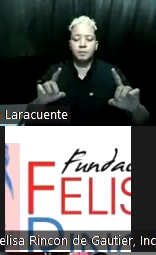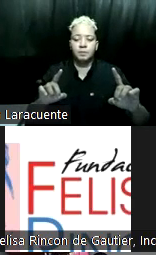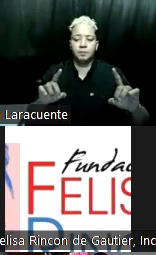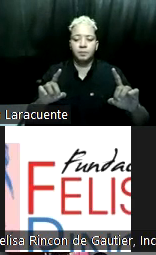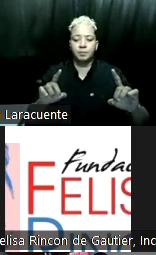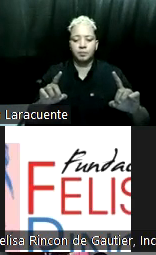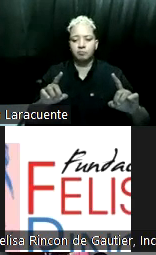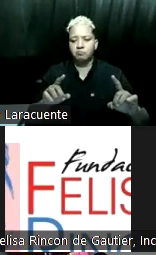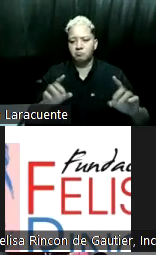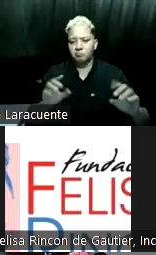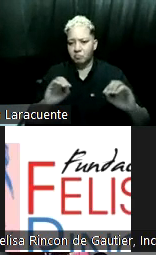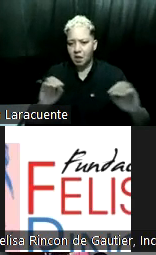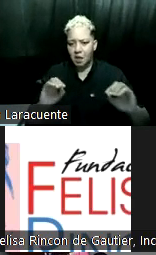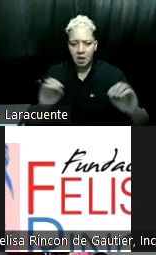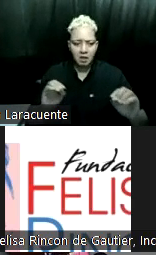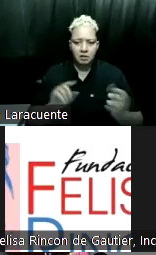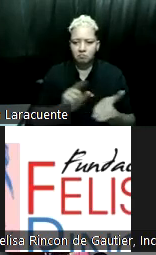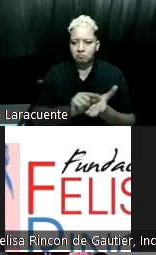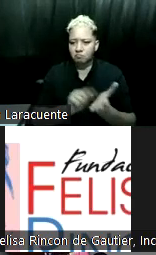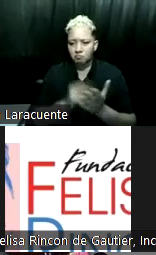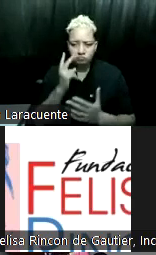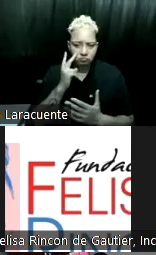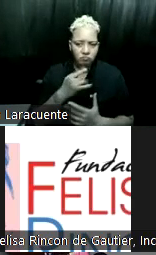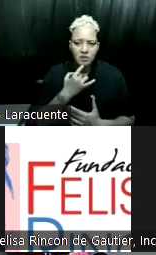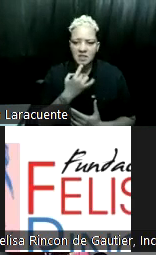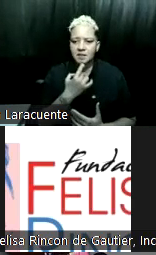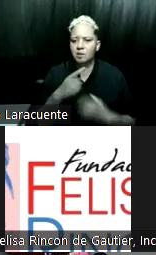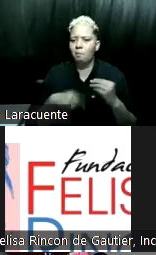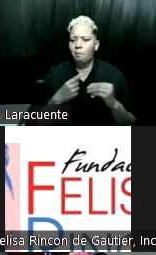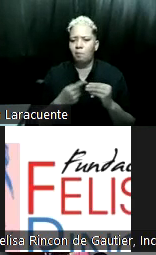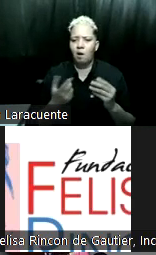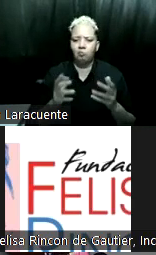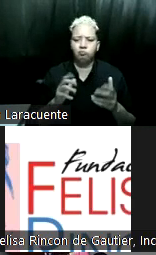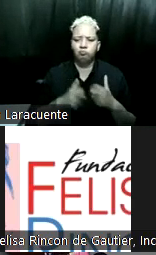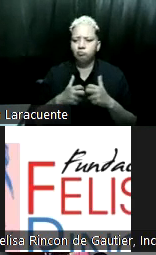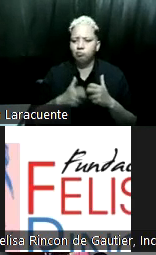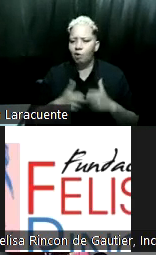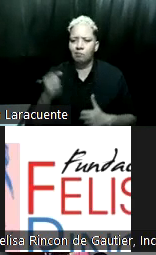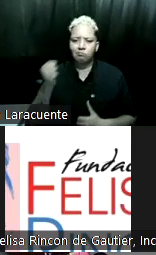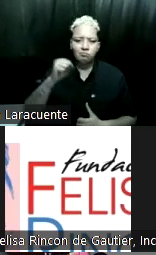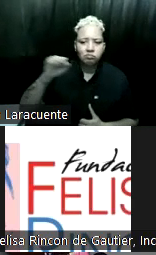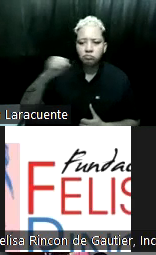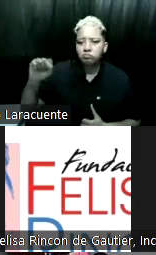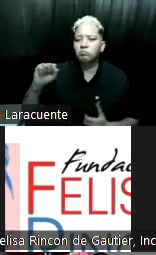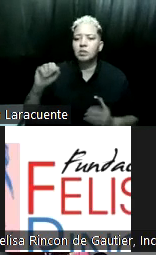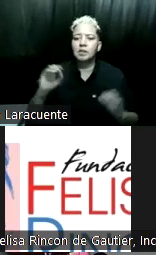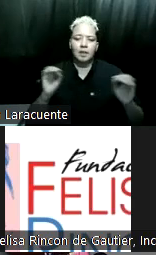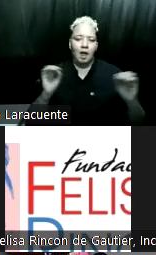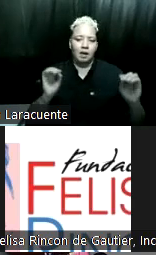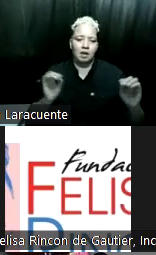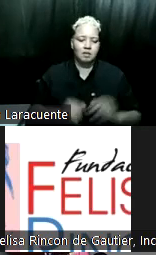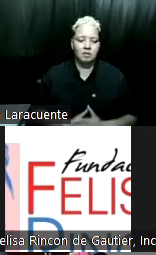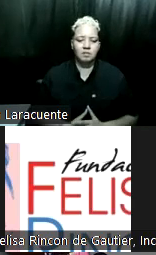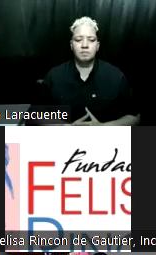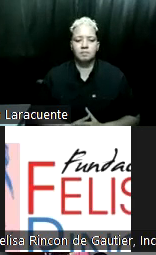vemos ninguna nota en el periódico indicando sobre disturbios o protestas, ni nada por el estilo.